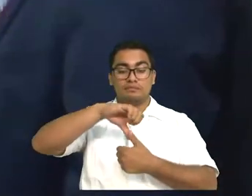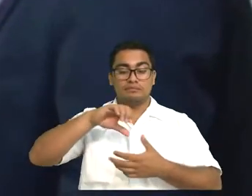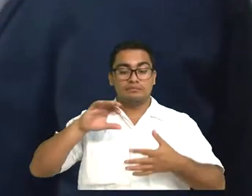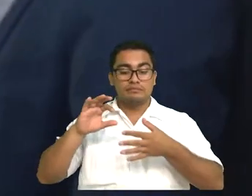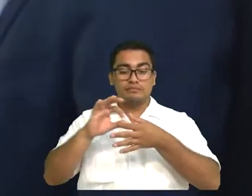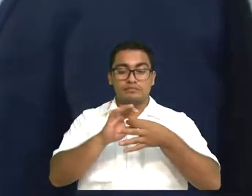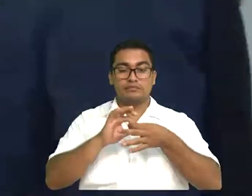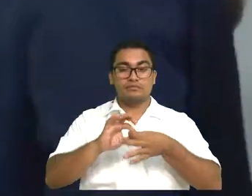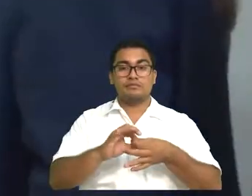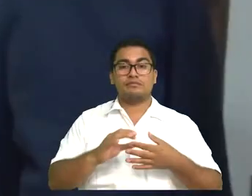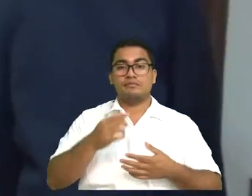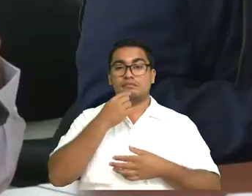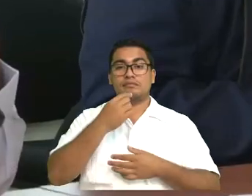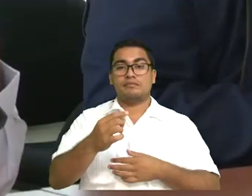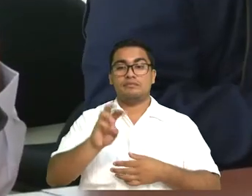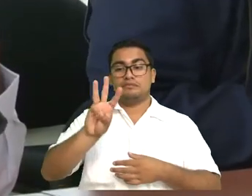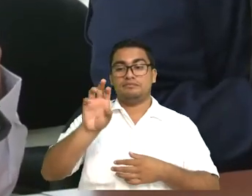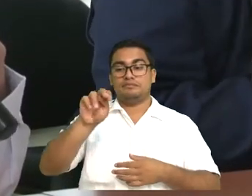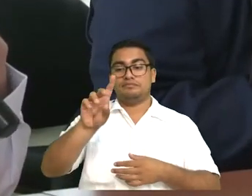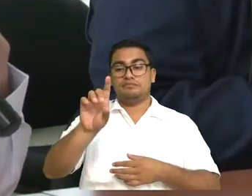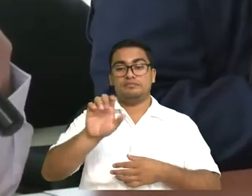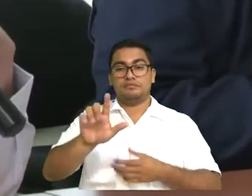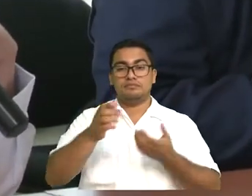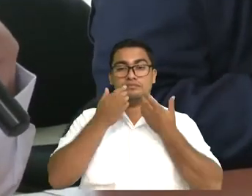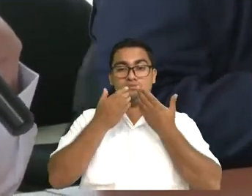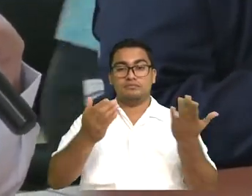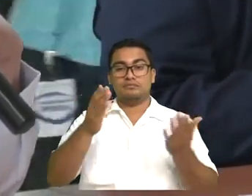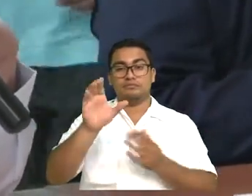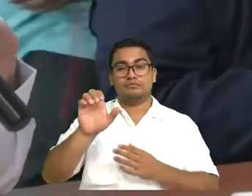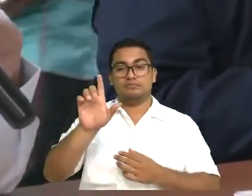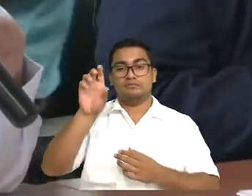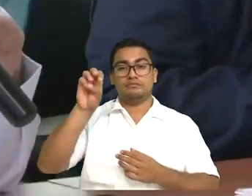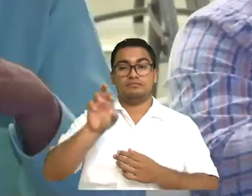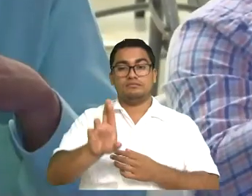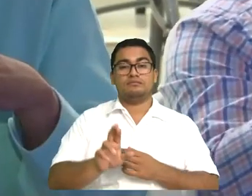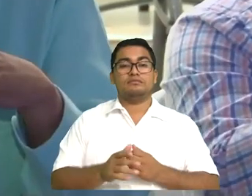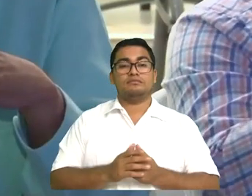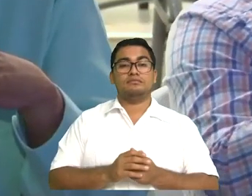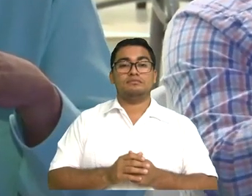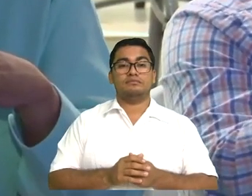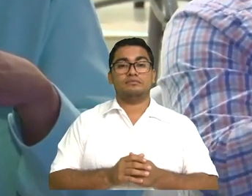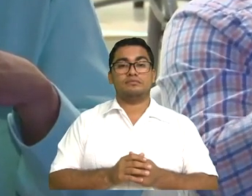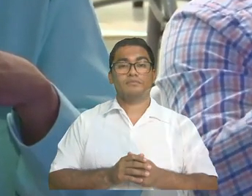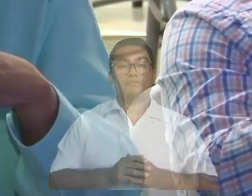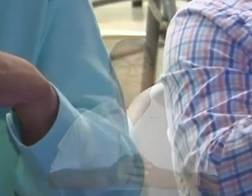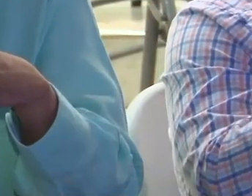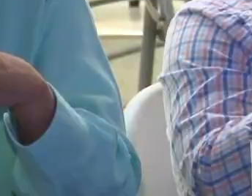latinoamericana. Con cámara de Wendell Noguera, para el canal parlamentario les informó Elmer Marcia.